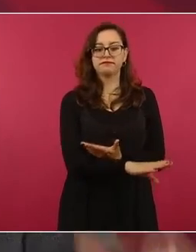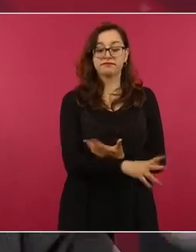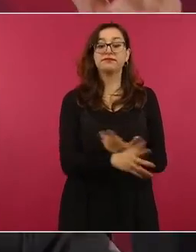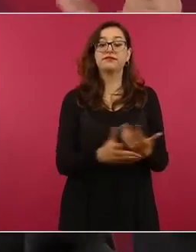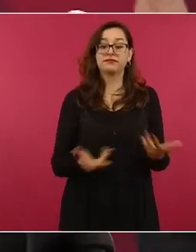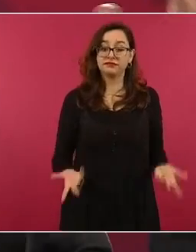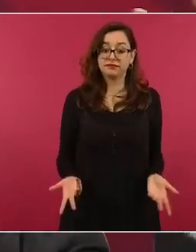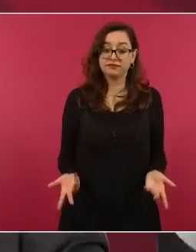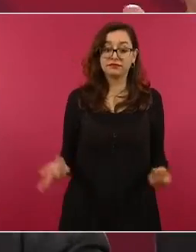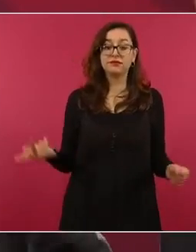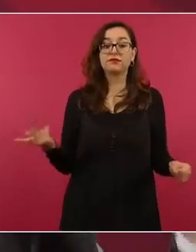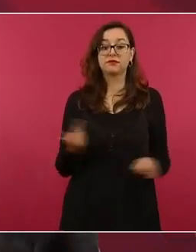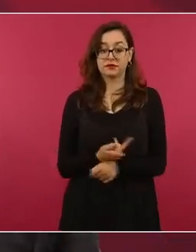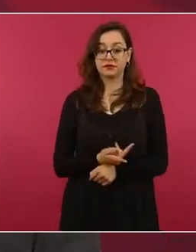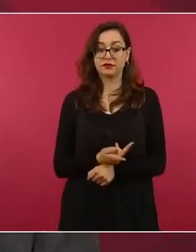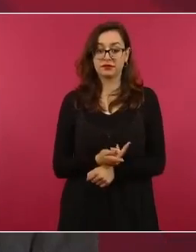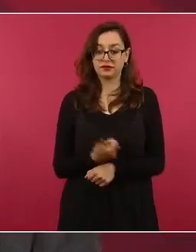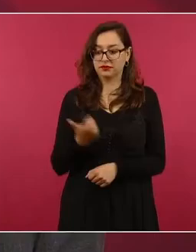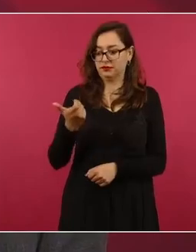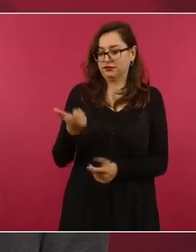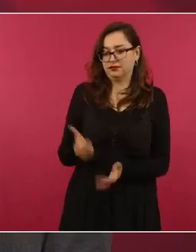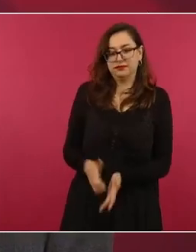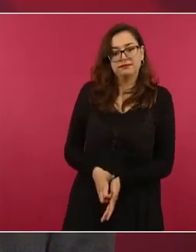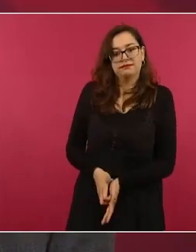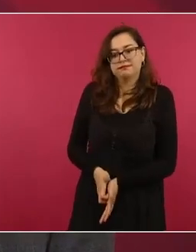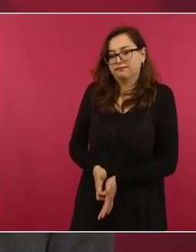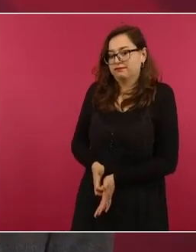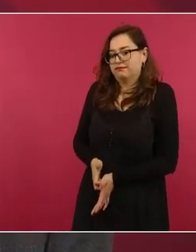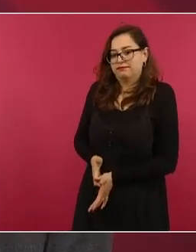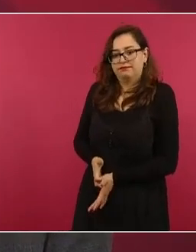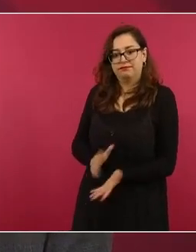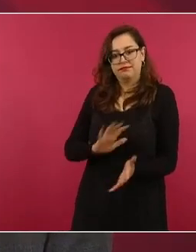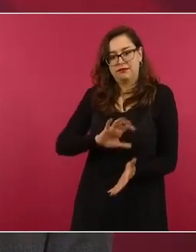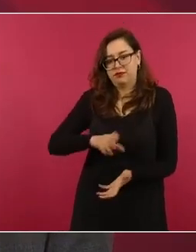pues imagínense cuánto se ahorra.